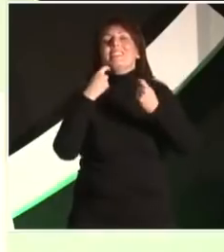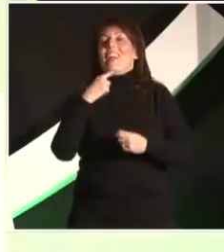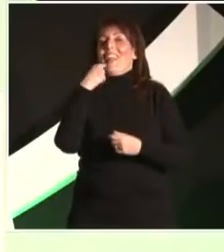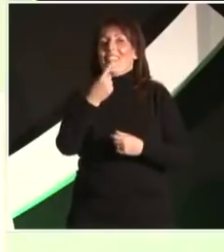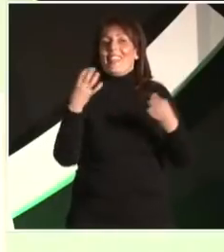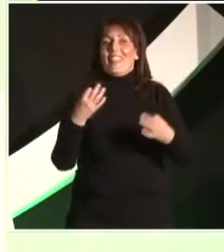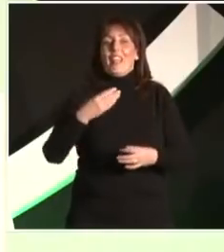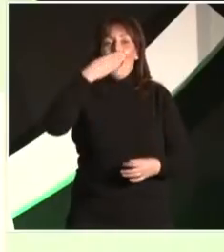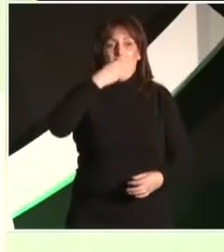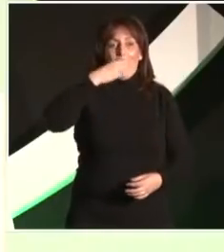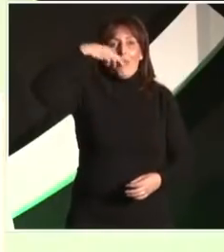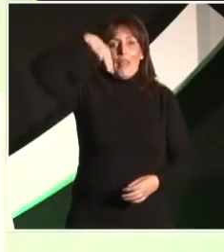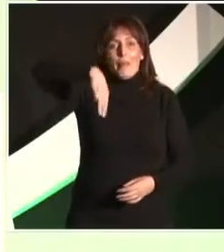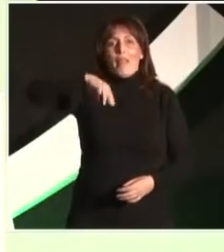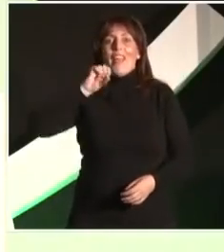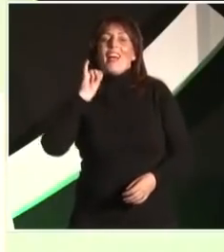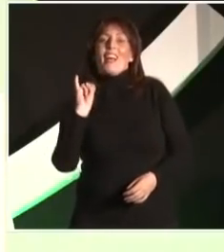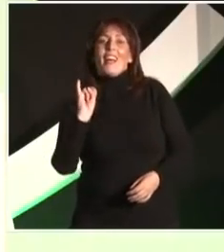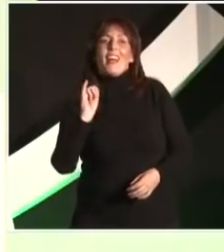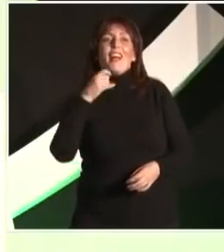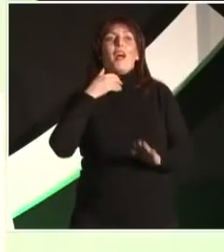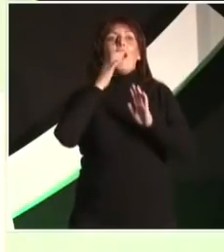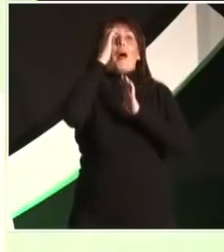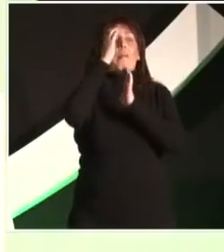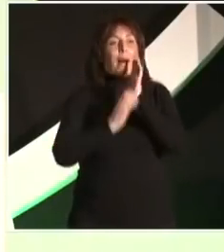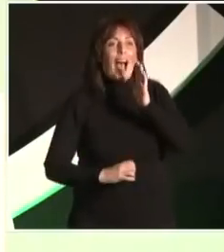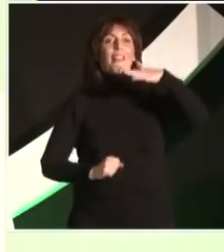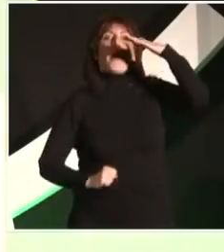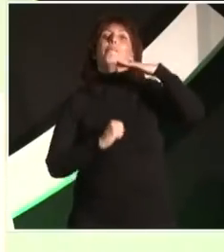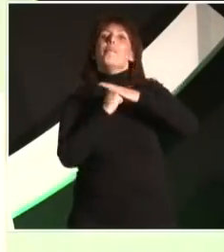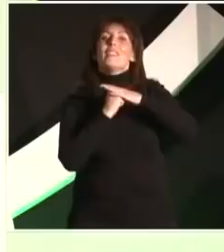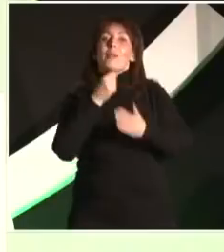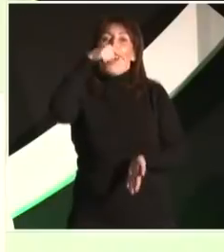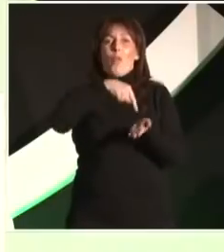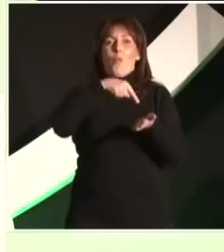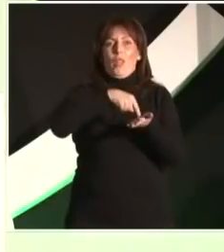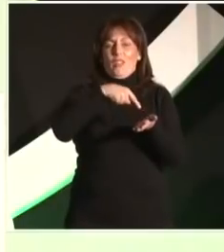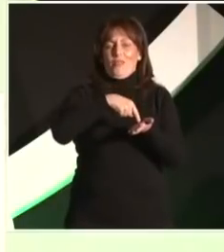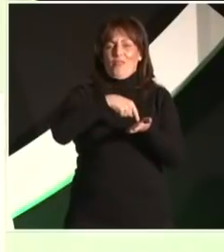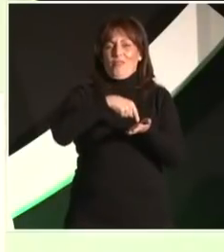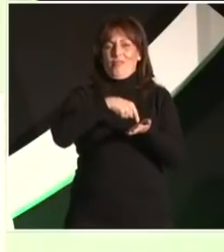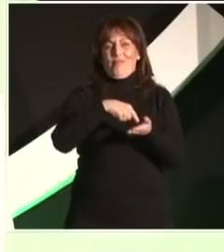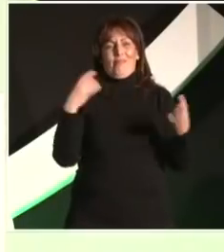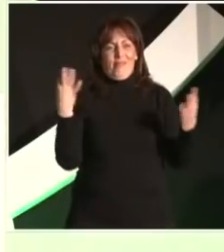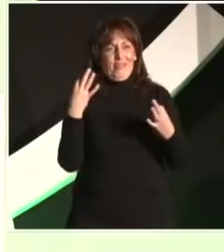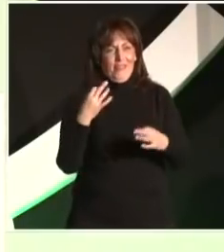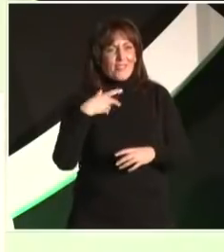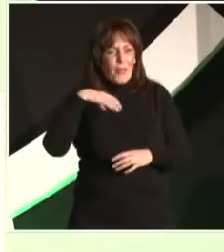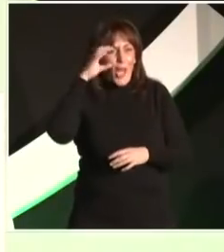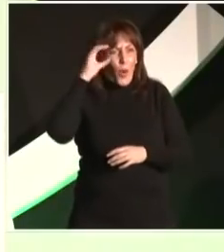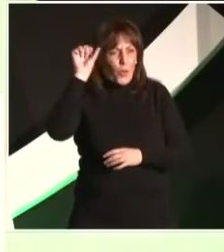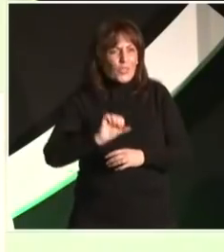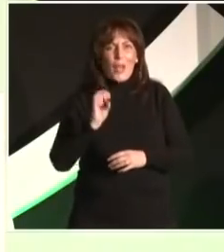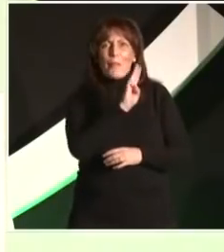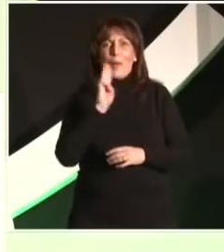el BMI, la bajada masiva de impuestos. ¿Habéis escuchado alguna vez al